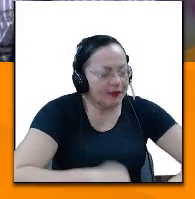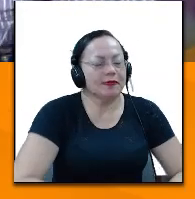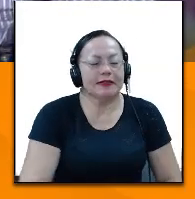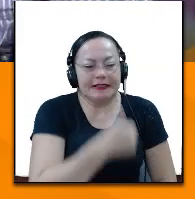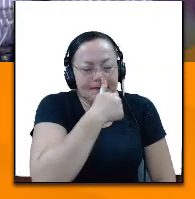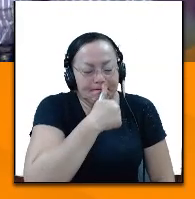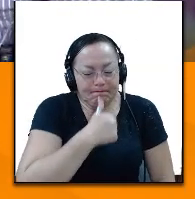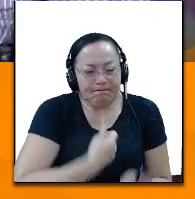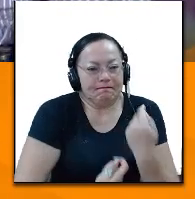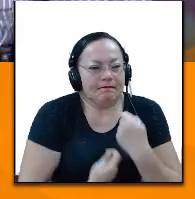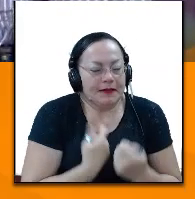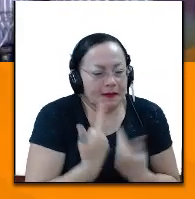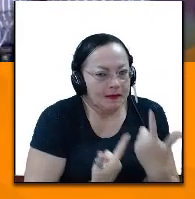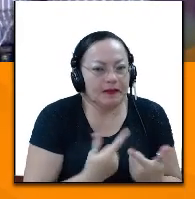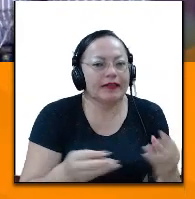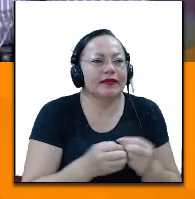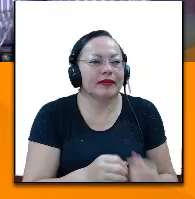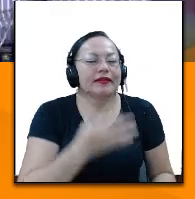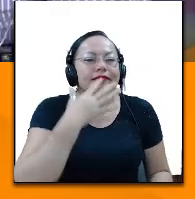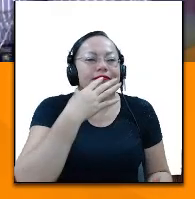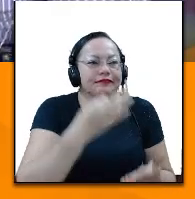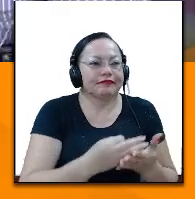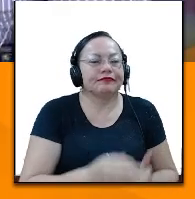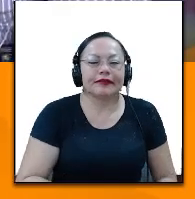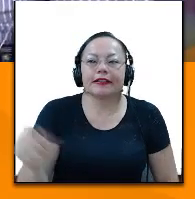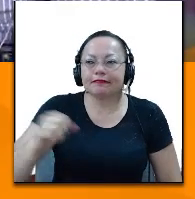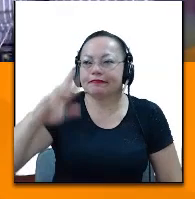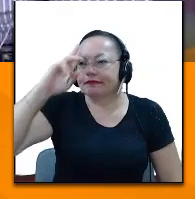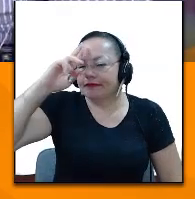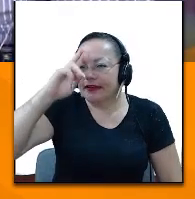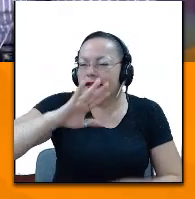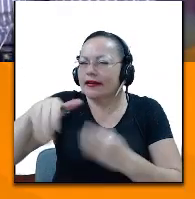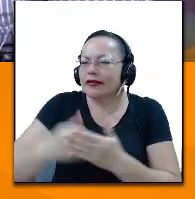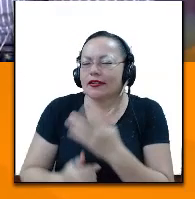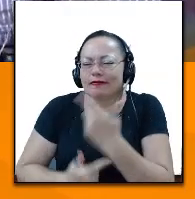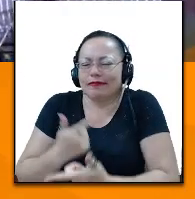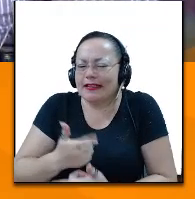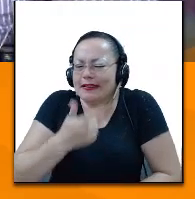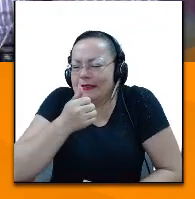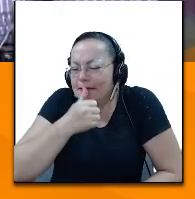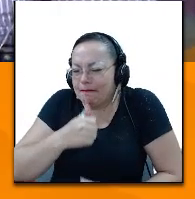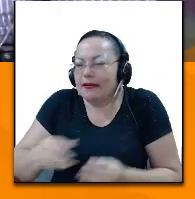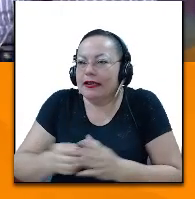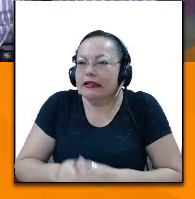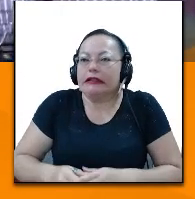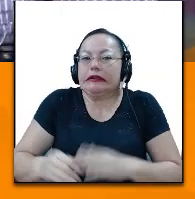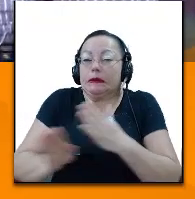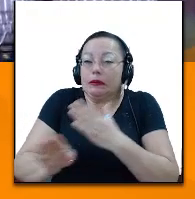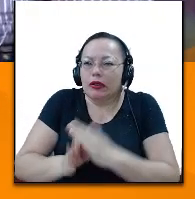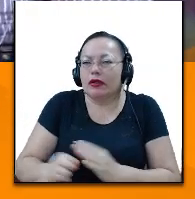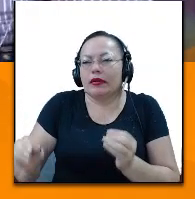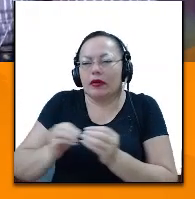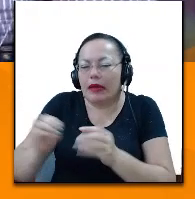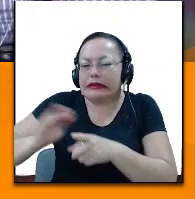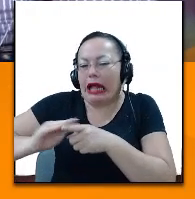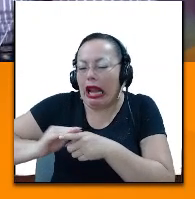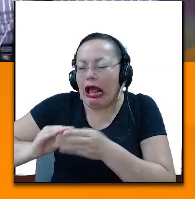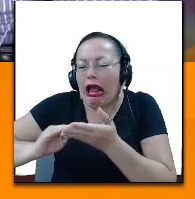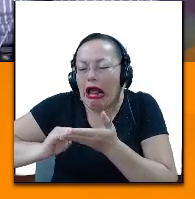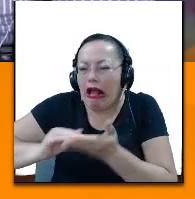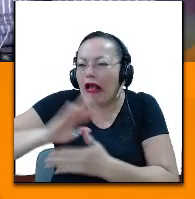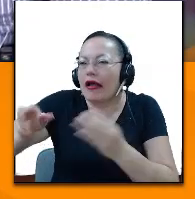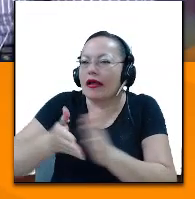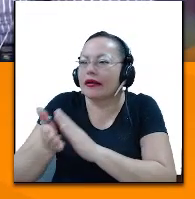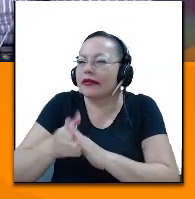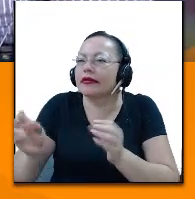hacerlos. Es verdad, tienes toda la razón, llena de muchos sacrificios y obstáculos, pero estamos para superarlos. Así es,